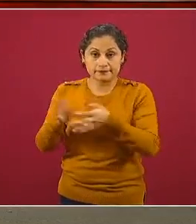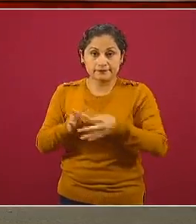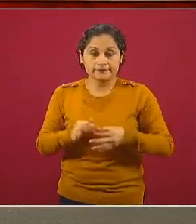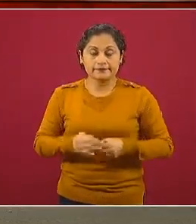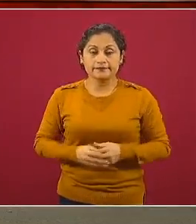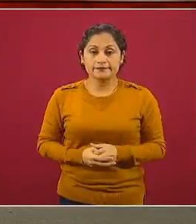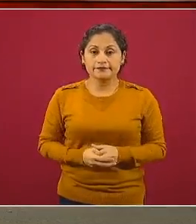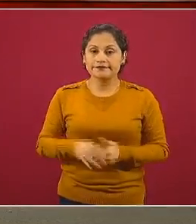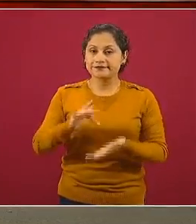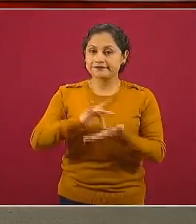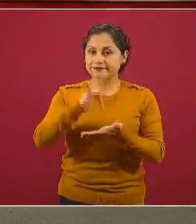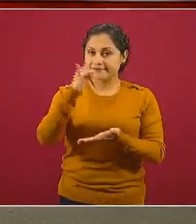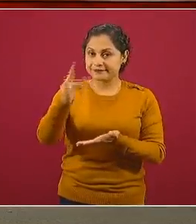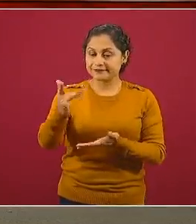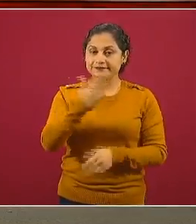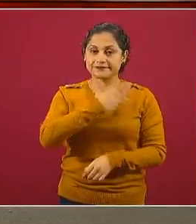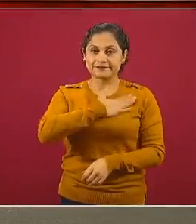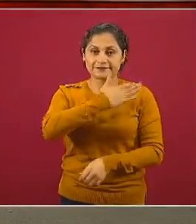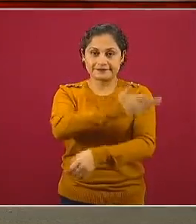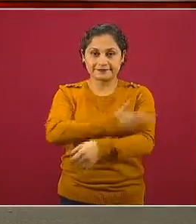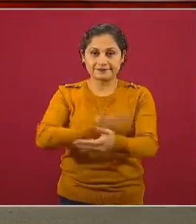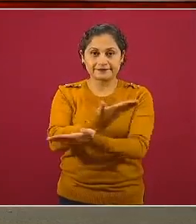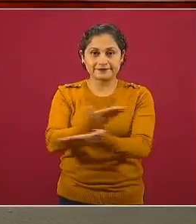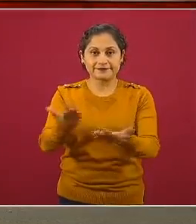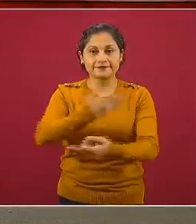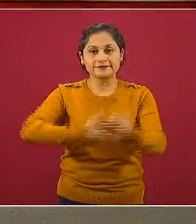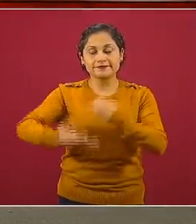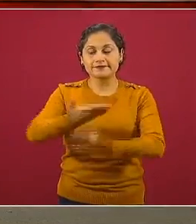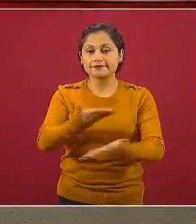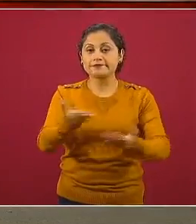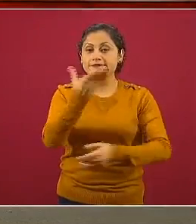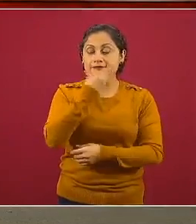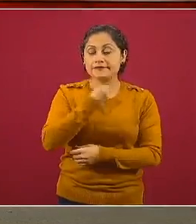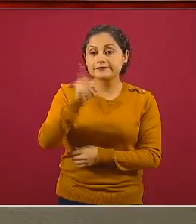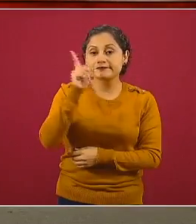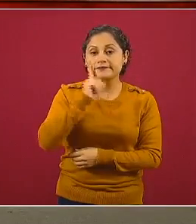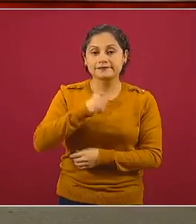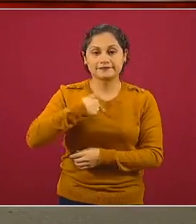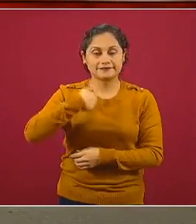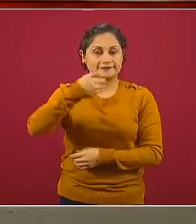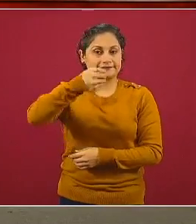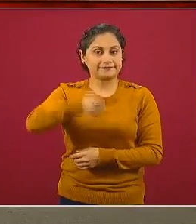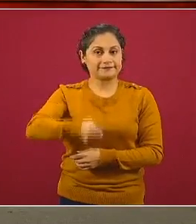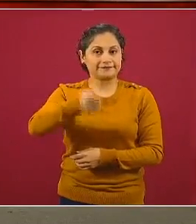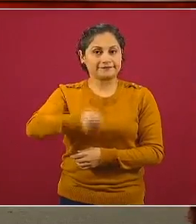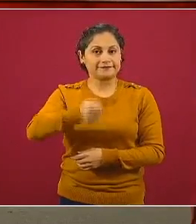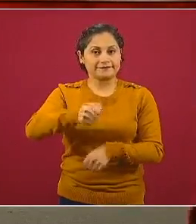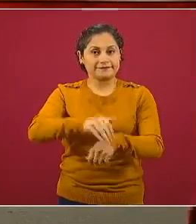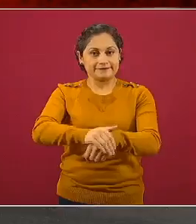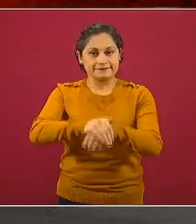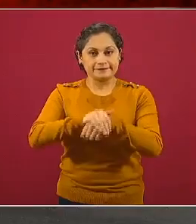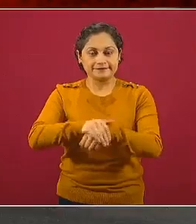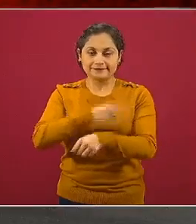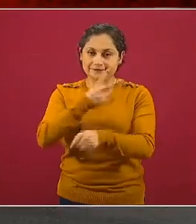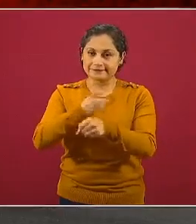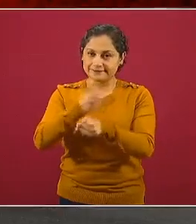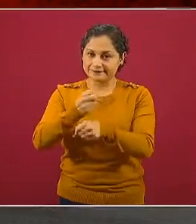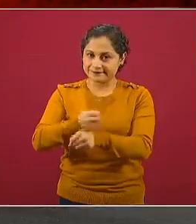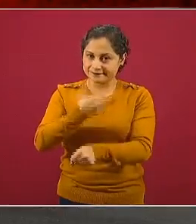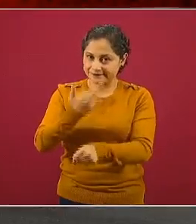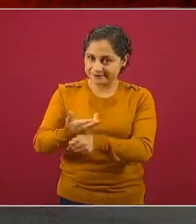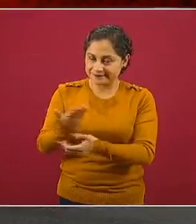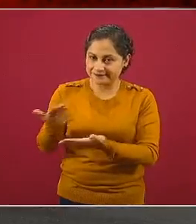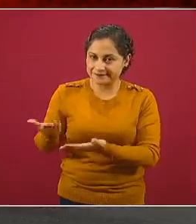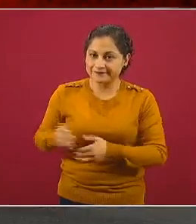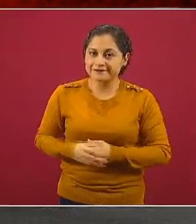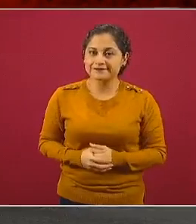Muchas gracias, muy buenas tardes, tengan todos ustedes. Saludo con afecto a mi buen amigo el señor subsecretario